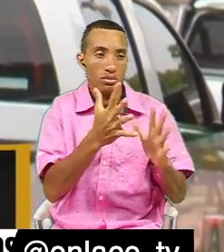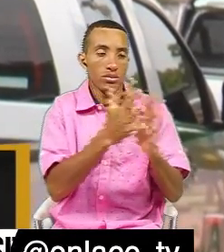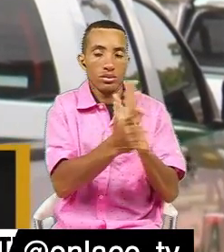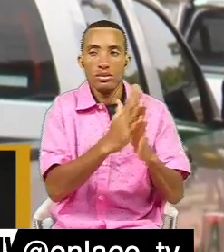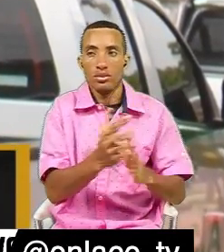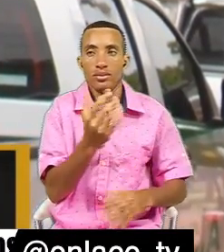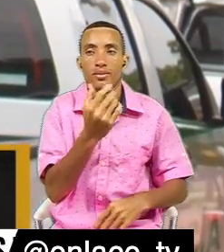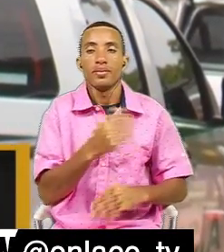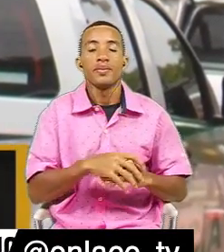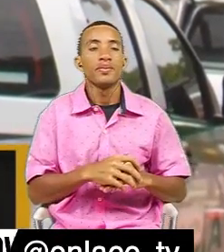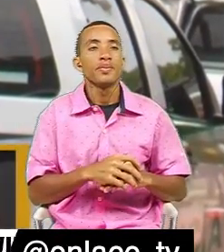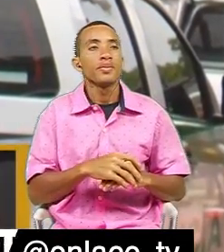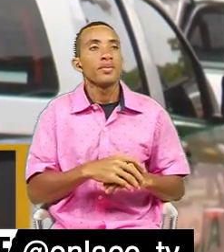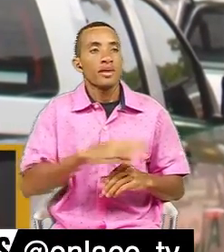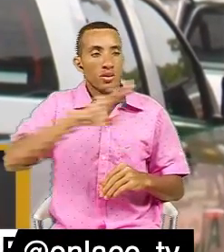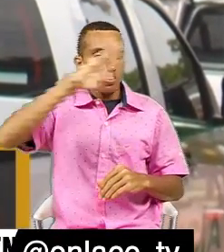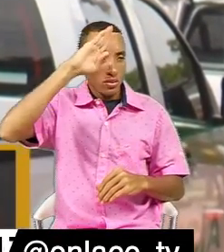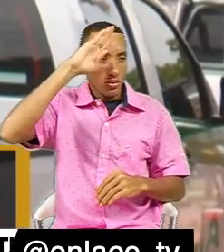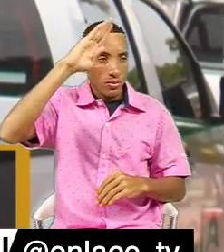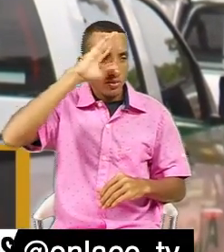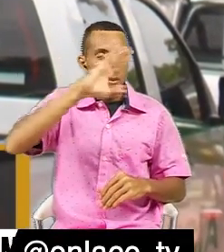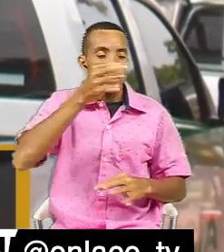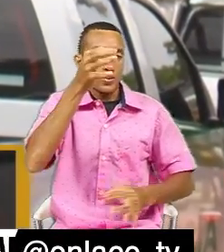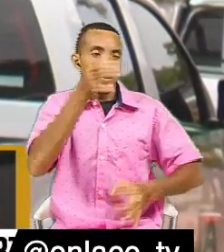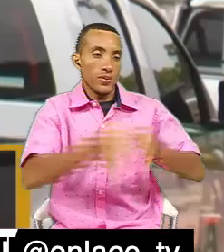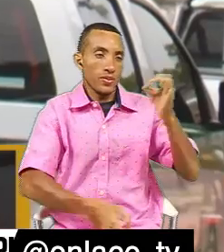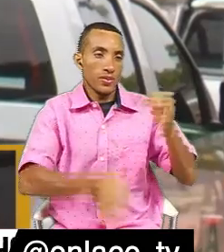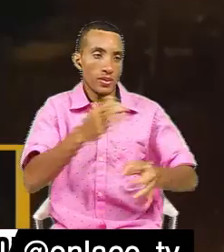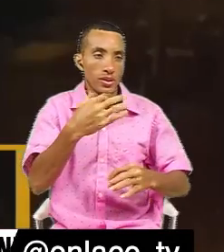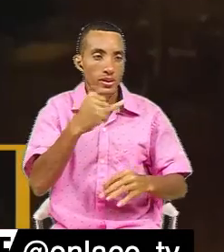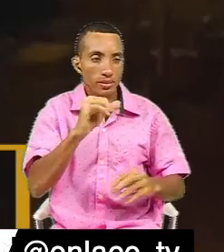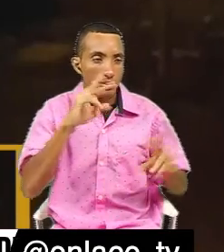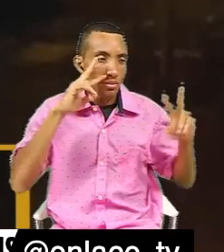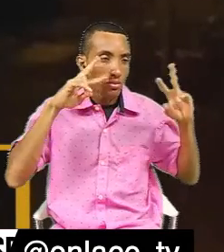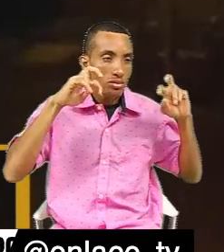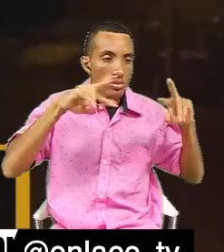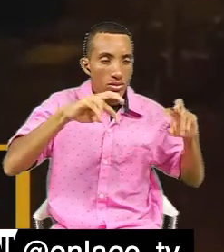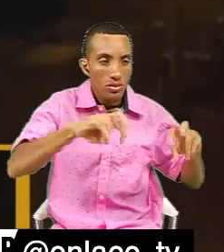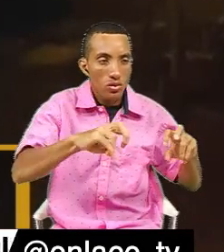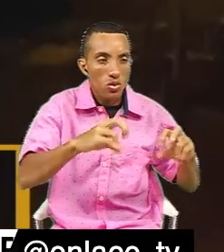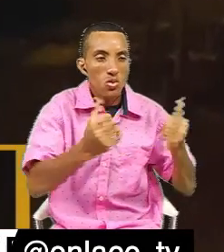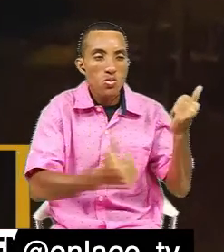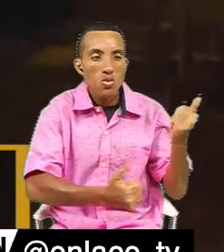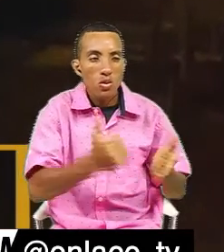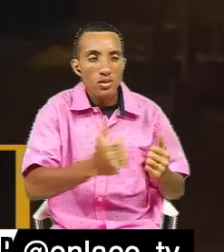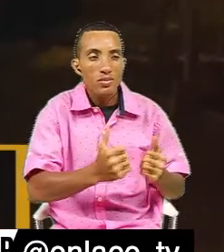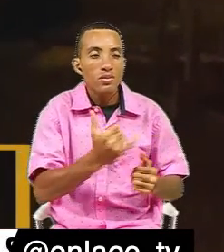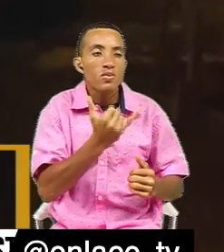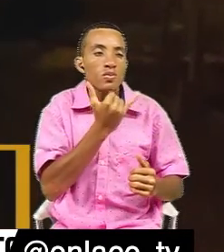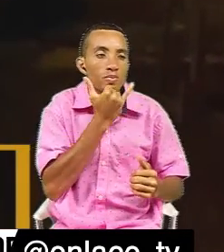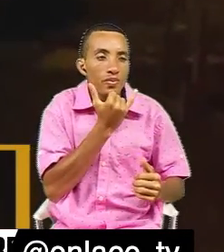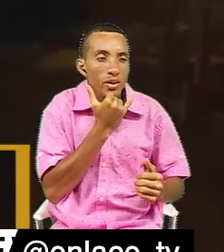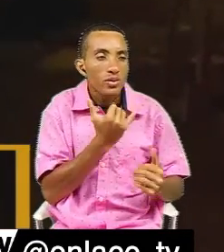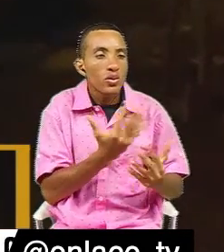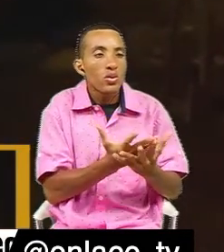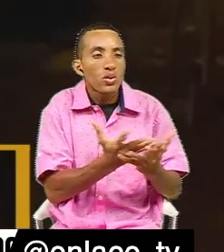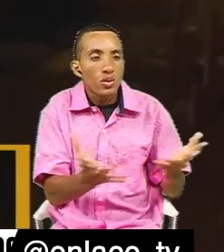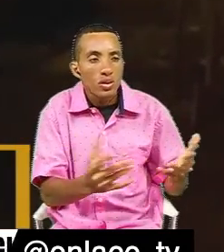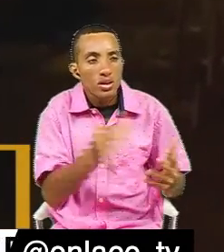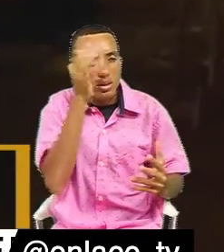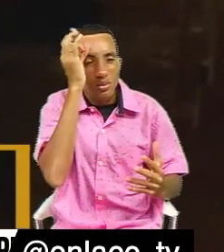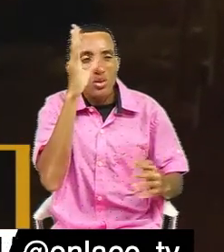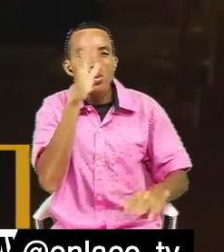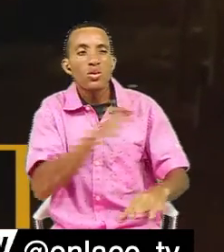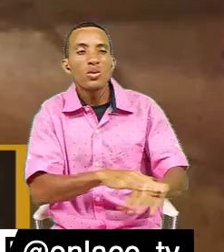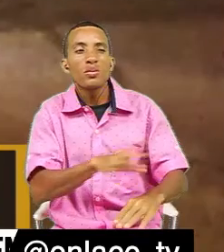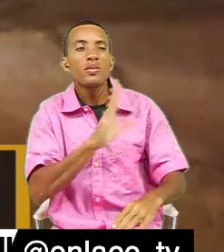ya nuestra policía judicial pues entra a investigar cuál fue la situación. Para ver con los posibles autores de este